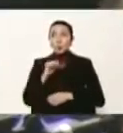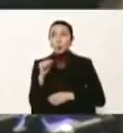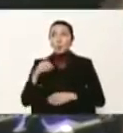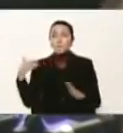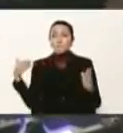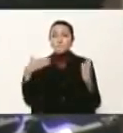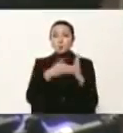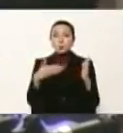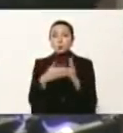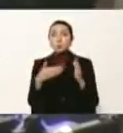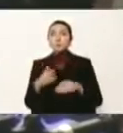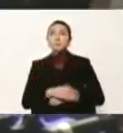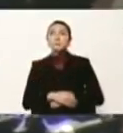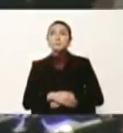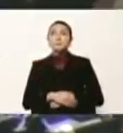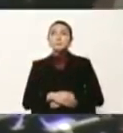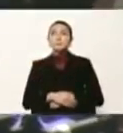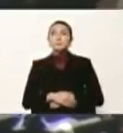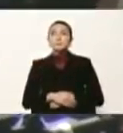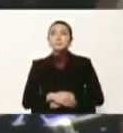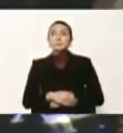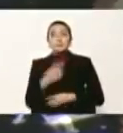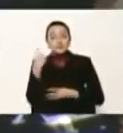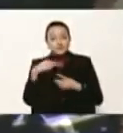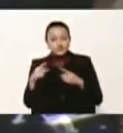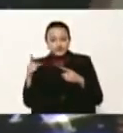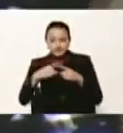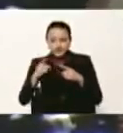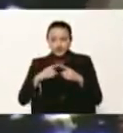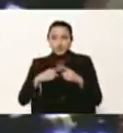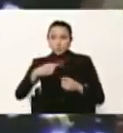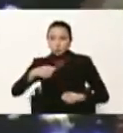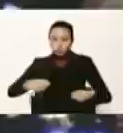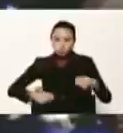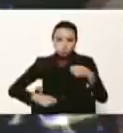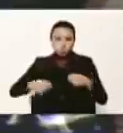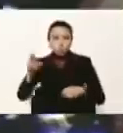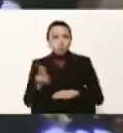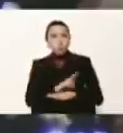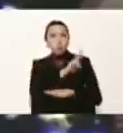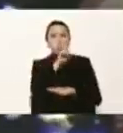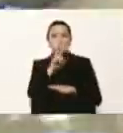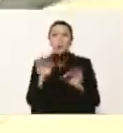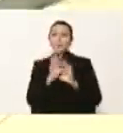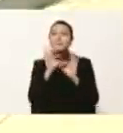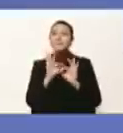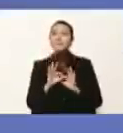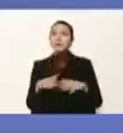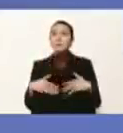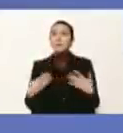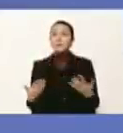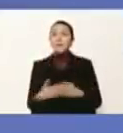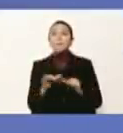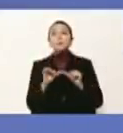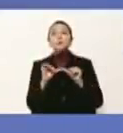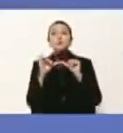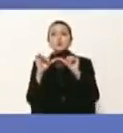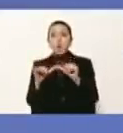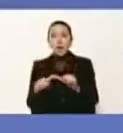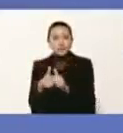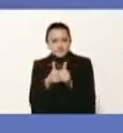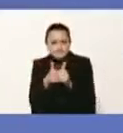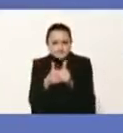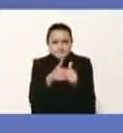diferentes vehículos de diferentes marcas que ellos utilizaban en su modo operandi para hacerle seguimiento a las